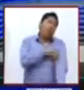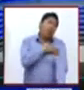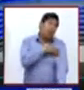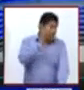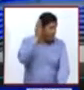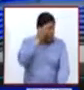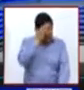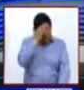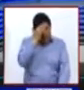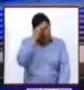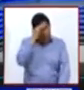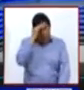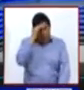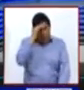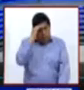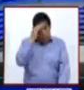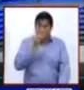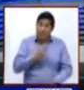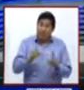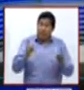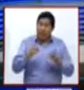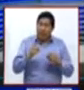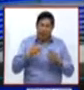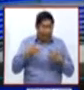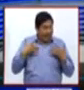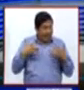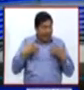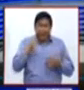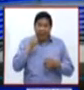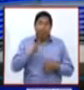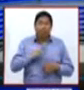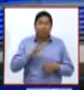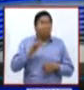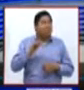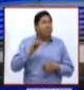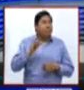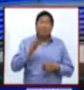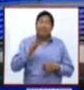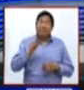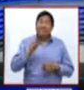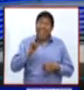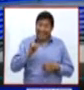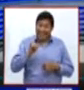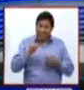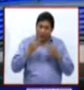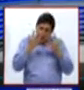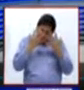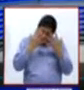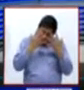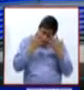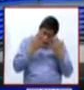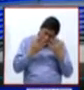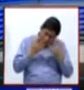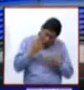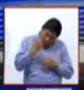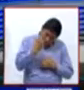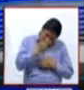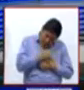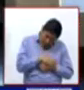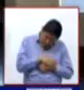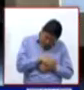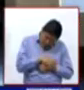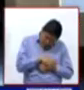acaso, chicos, decirles, pero realmente estamos contentos porque la señora Rosemary un día nos mostró una cara tan triste, mostró